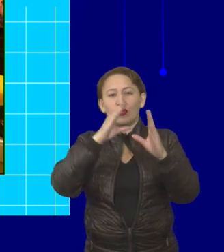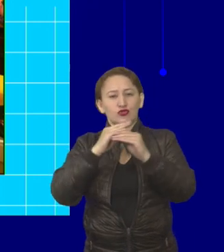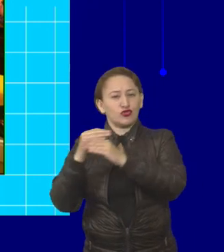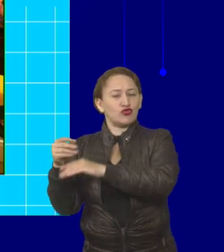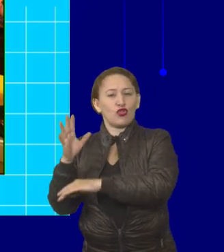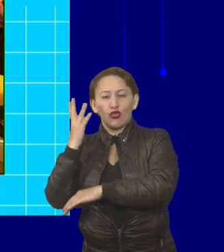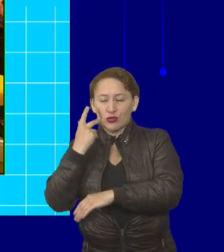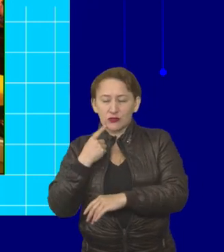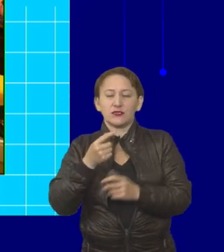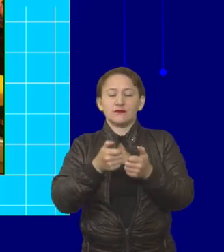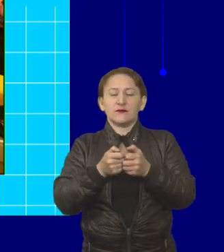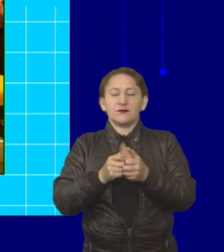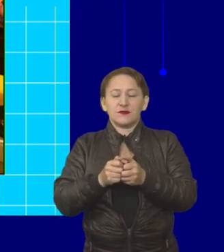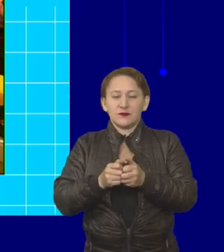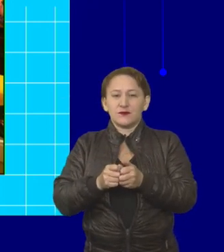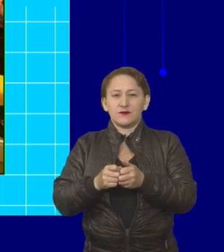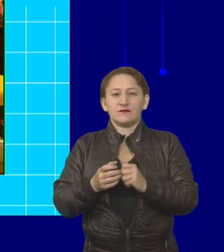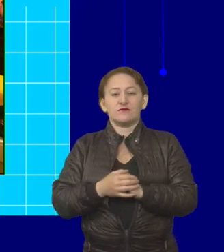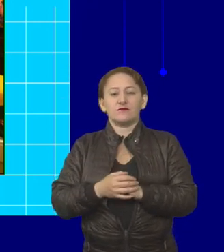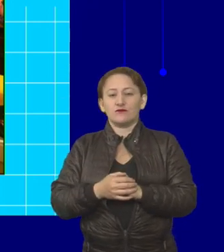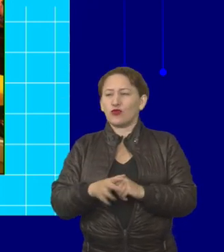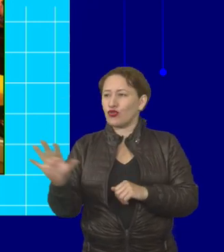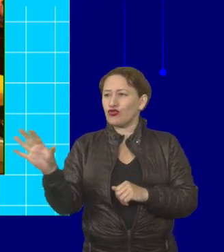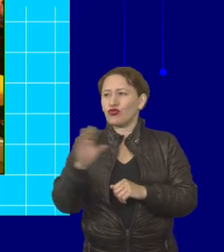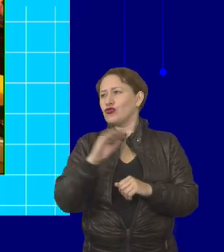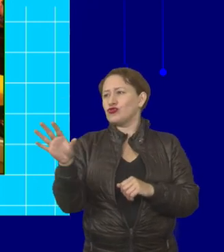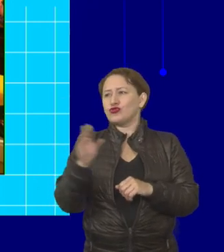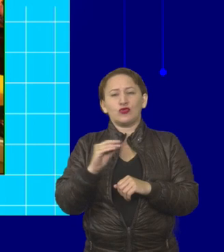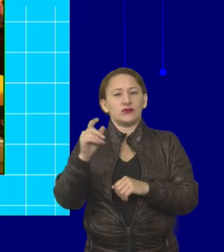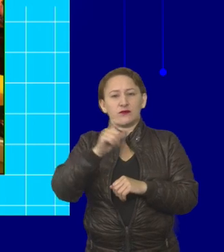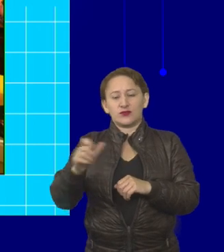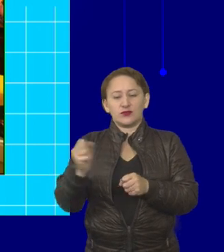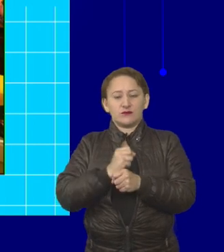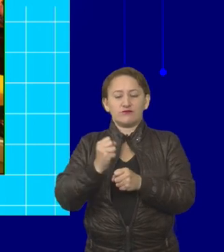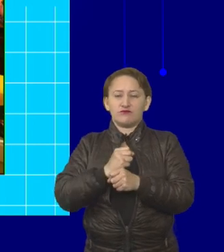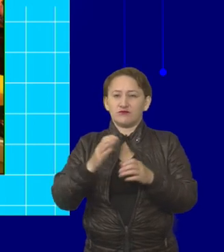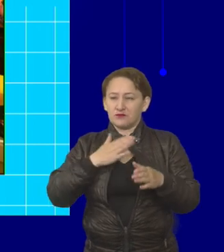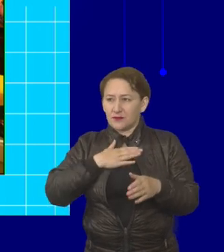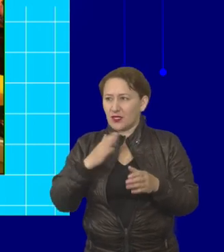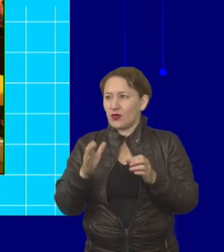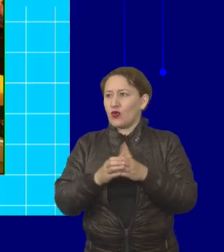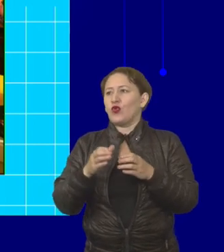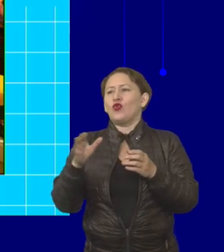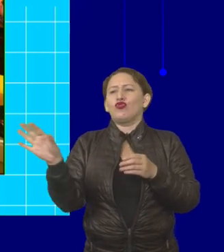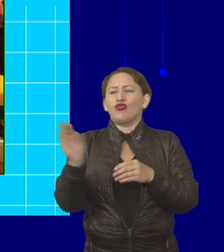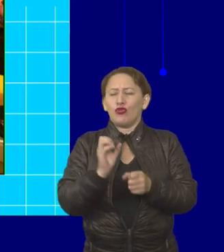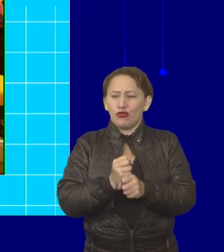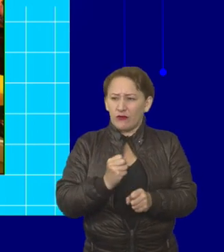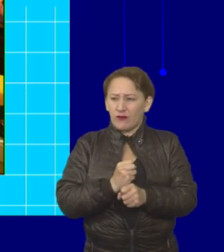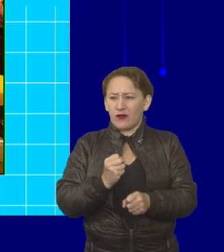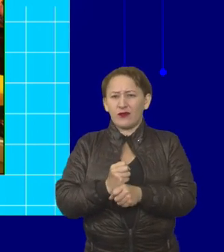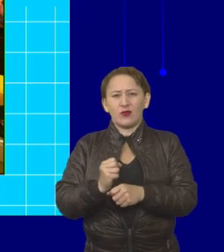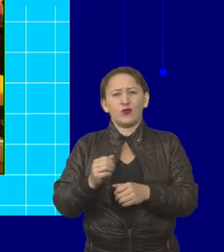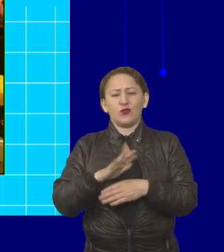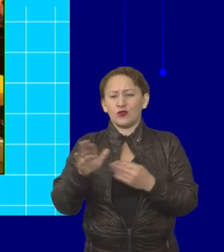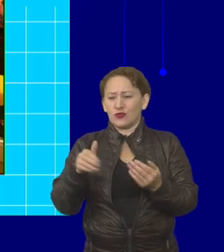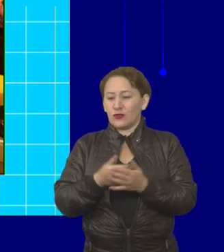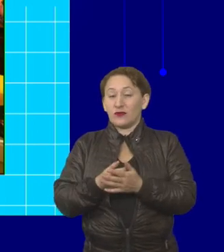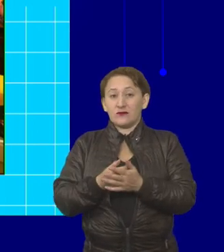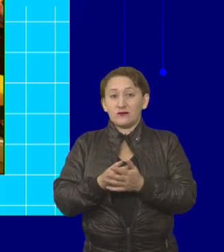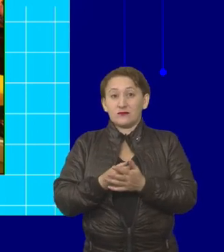noche hago un rosario. Por todos, por toda la gente que trabaja conmigo, por todo el trabajo, porque